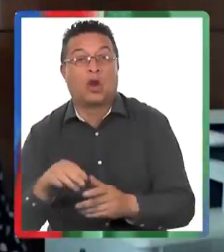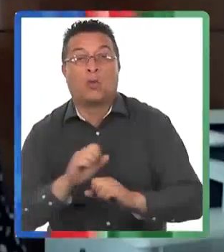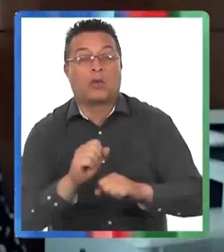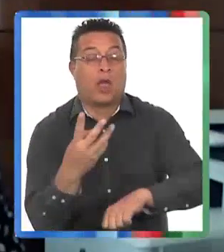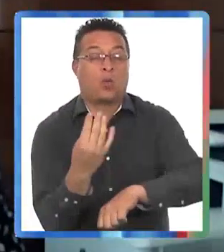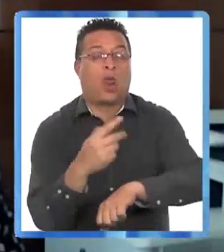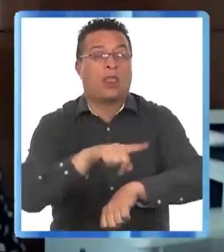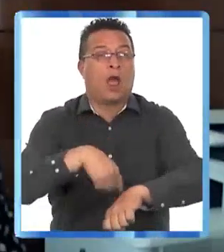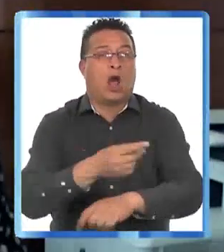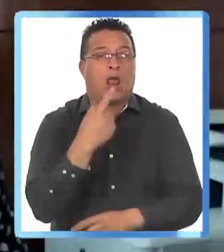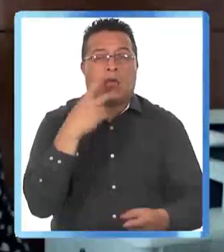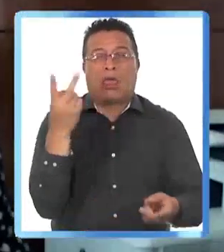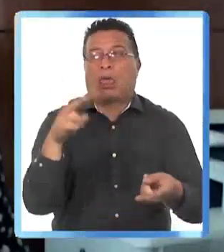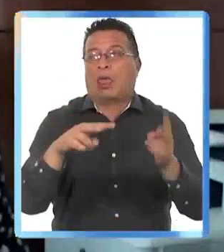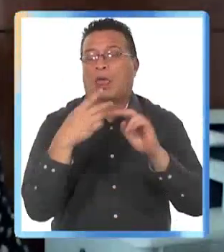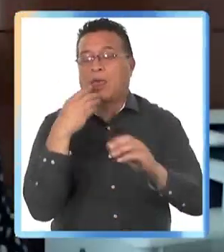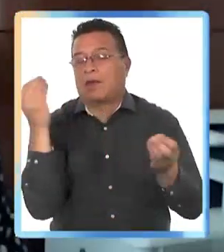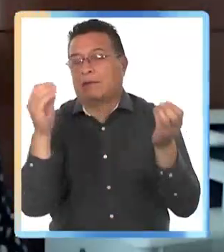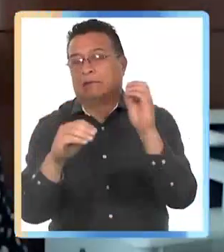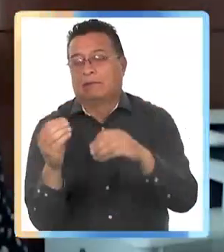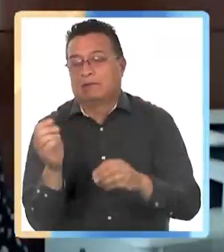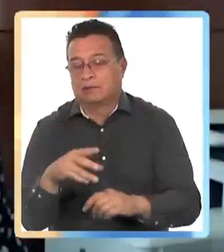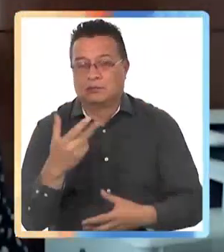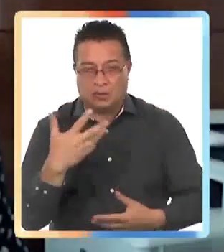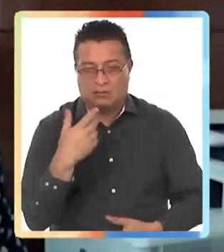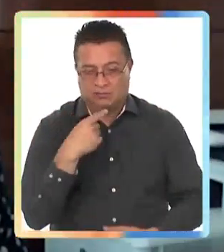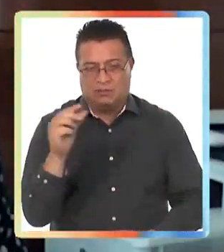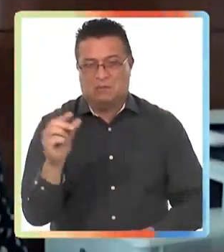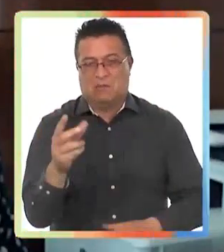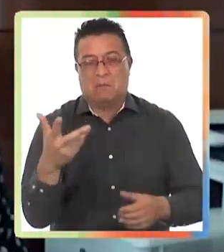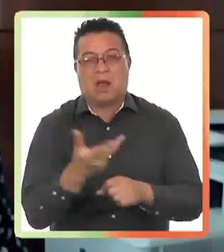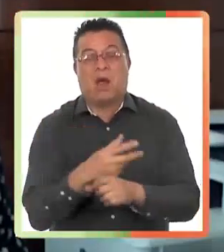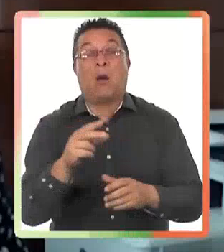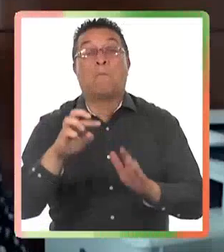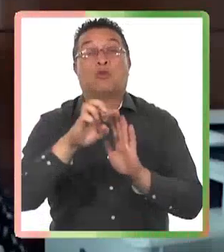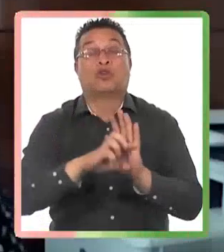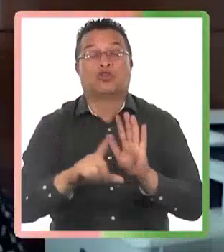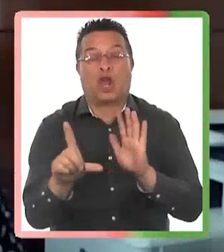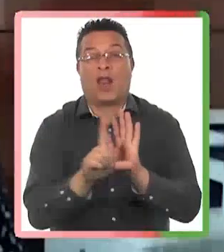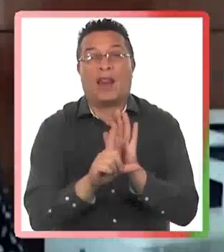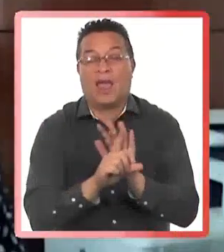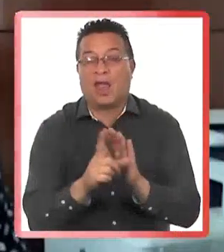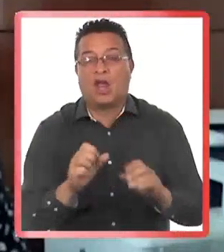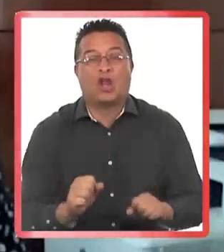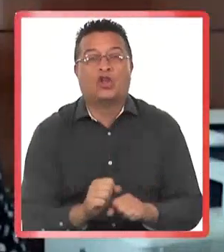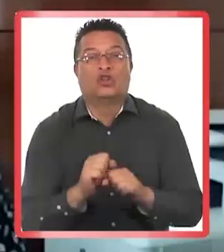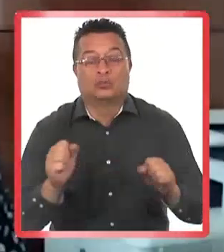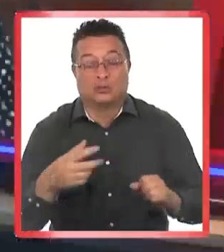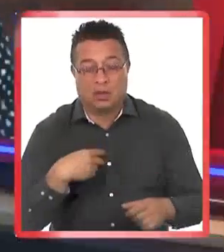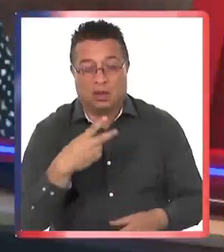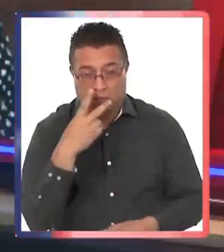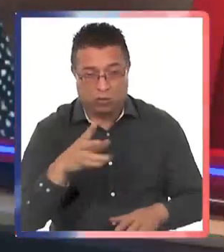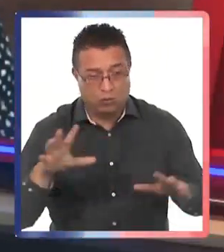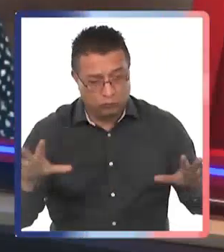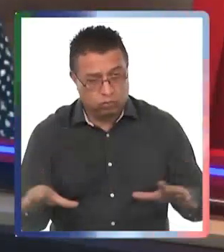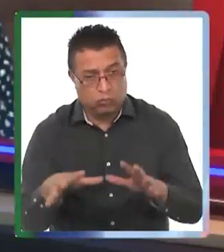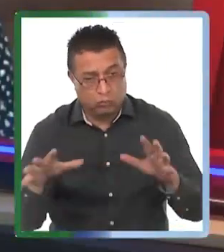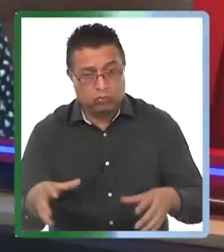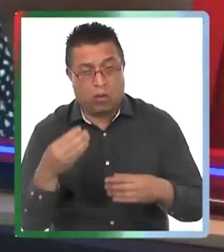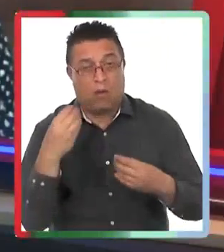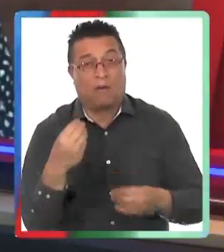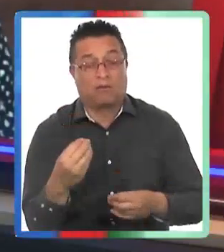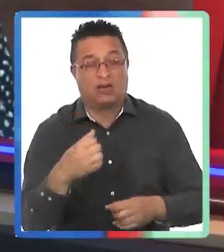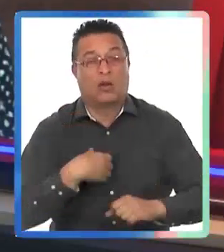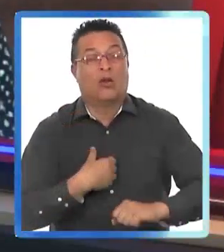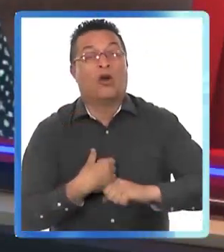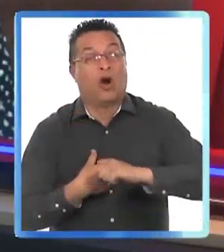por las 40 horas. Se trató un poco de ridiculizar el proyecto de ley y de decir que era imposible. Quiero valorar el esfuerzo que se ha hecho